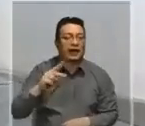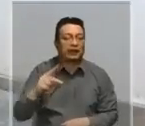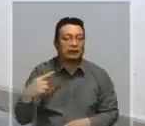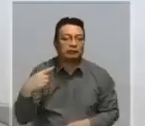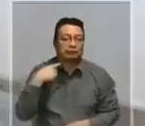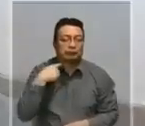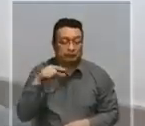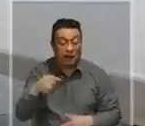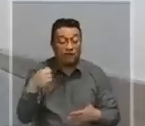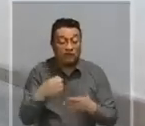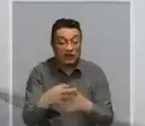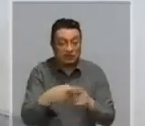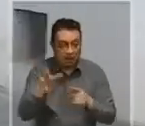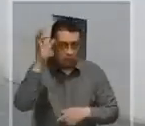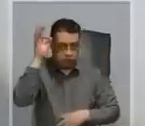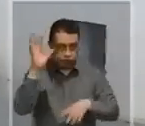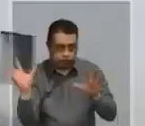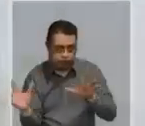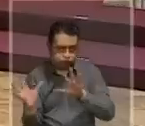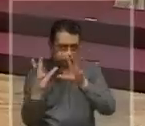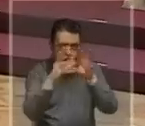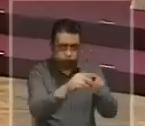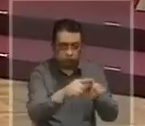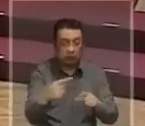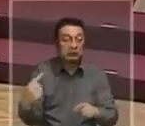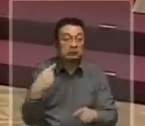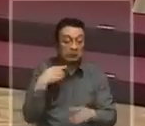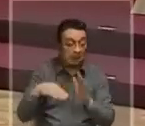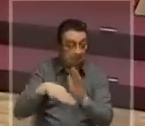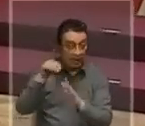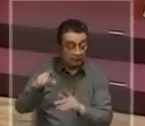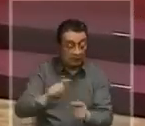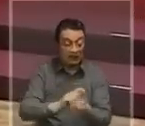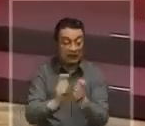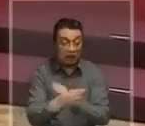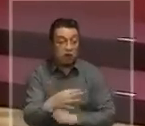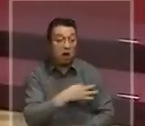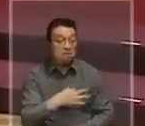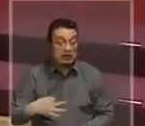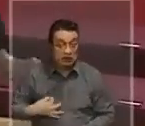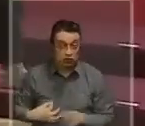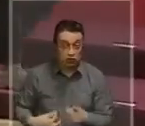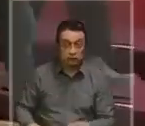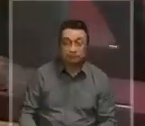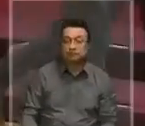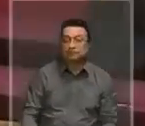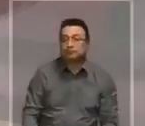semana en un cónclave tras convertirse en el partido más dañado por el cambio de gabinete. Y ahí están.